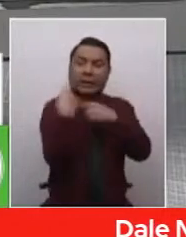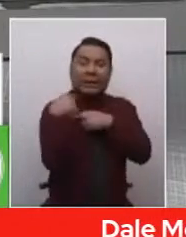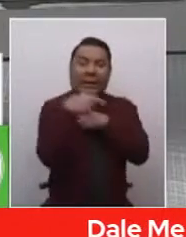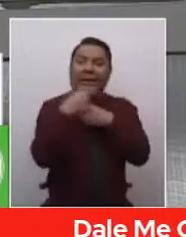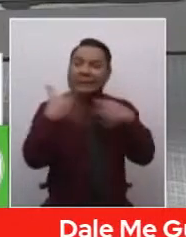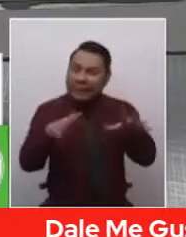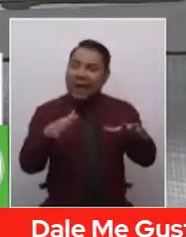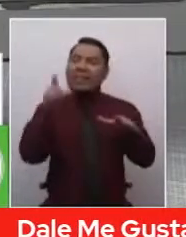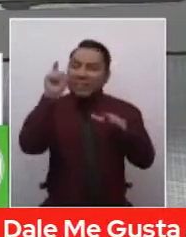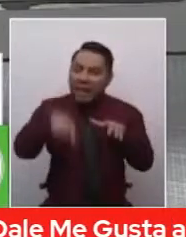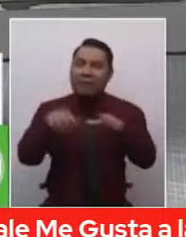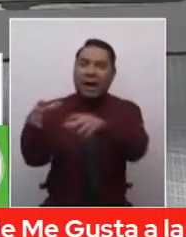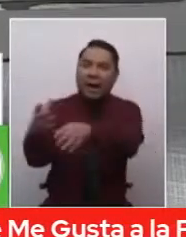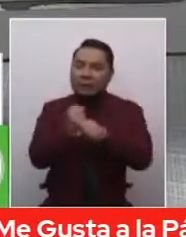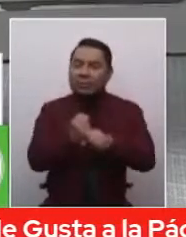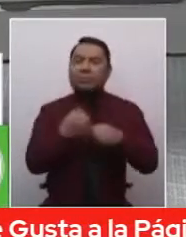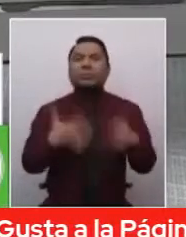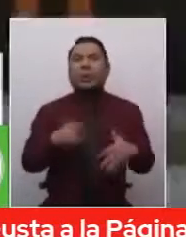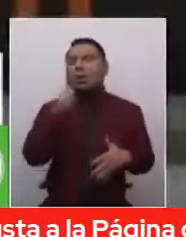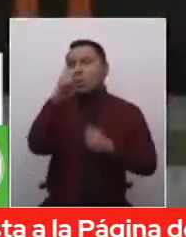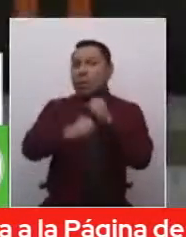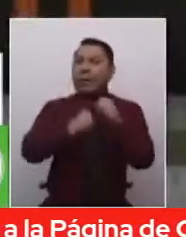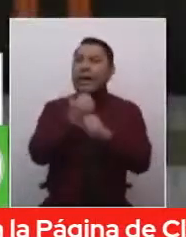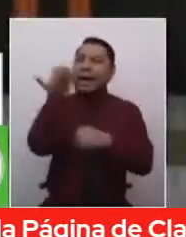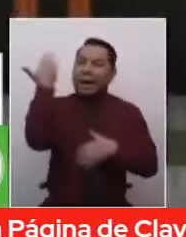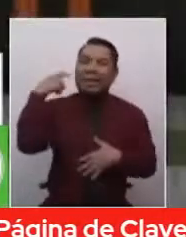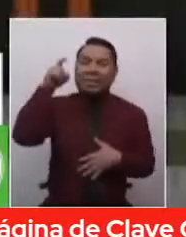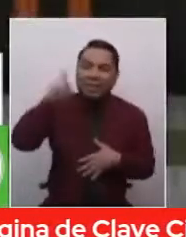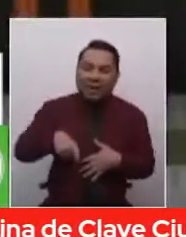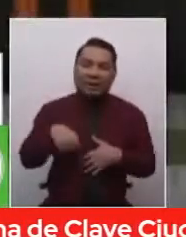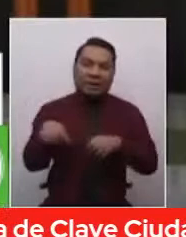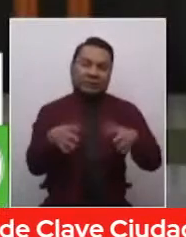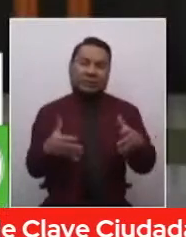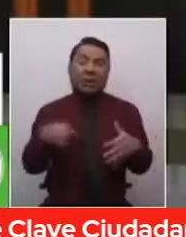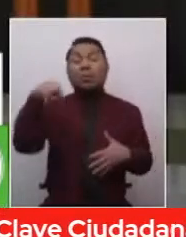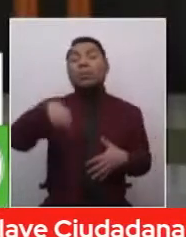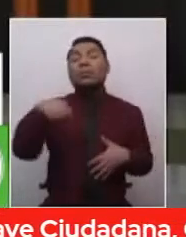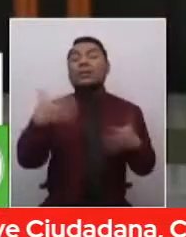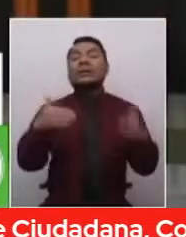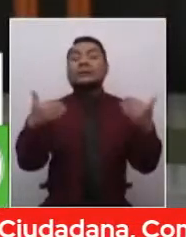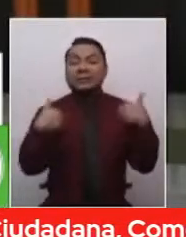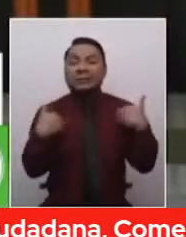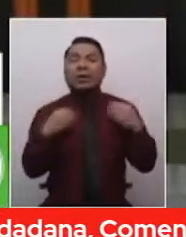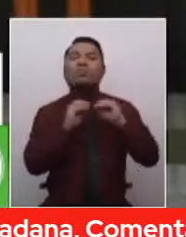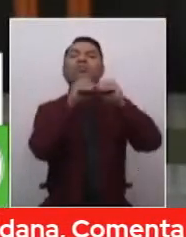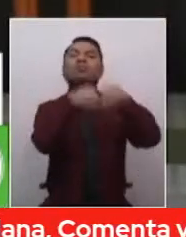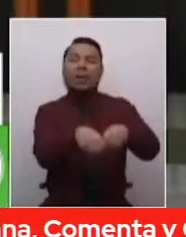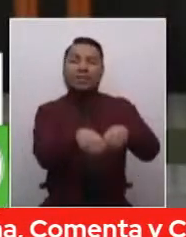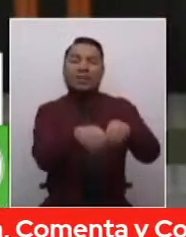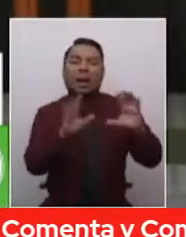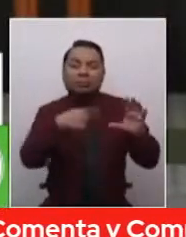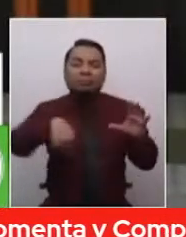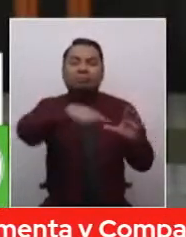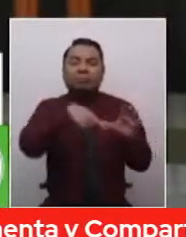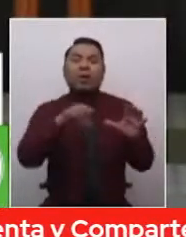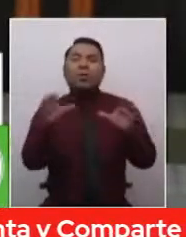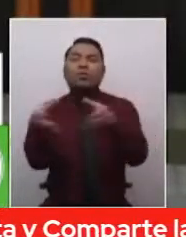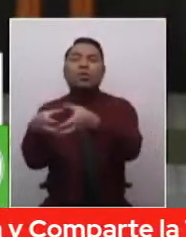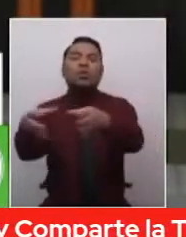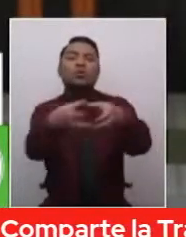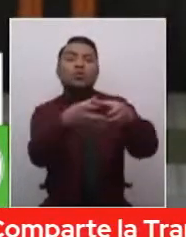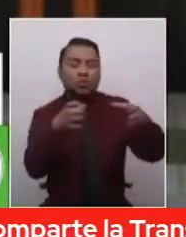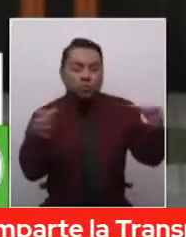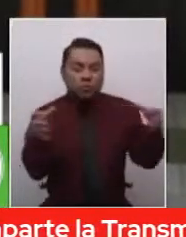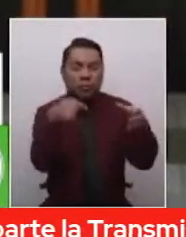estarla tomando desde hace un año. Hoy ya tenemos que tener instaladas nuestras unidades